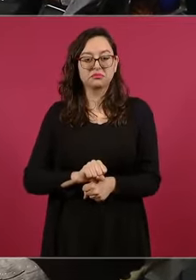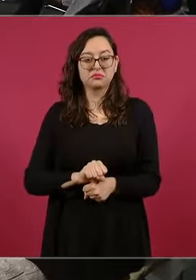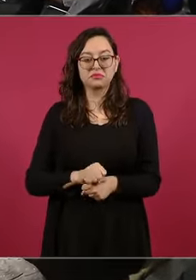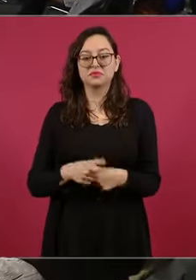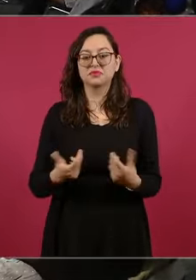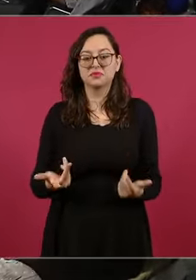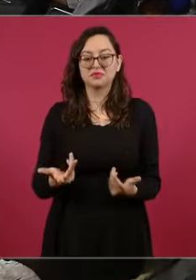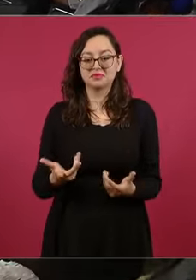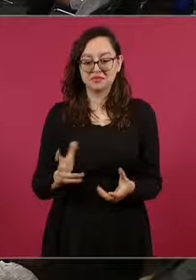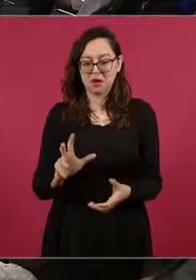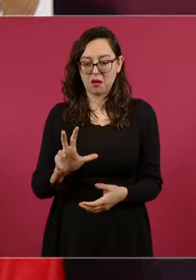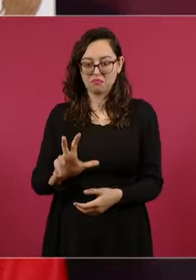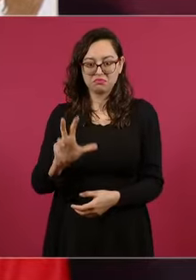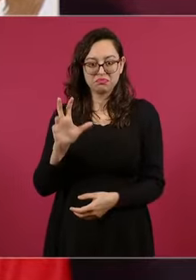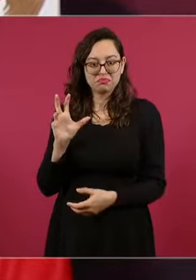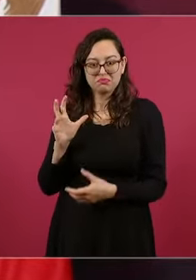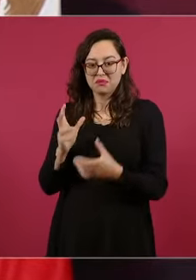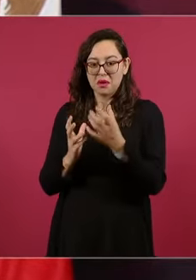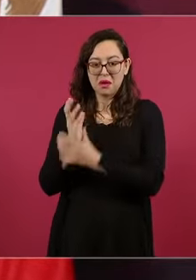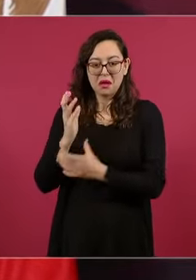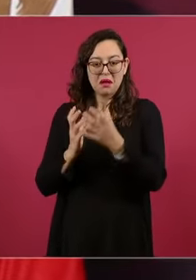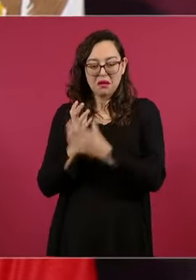trapo,